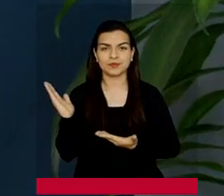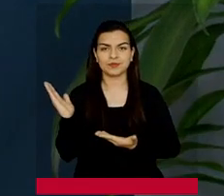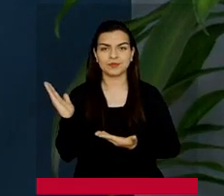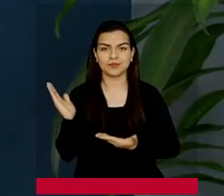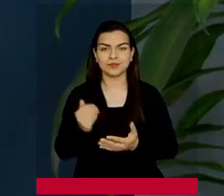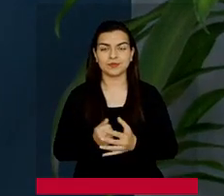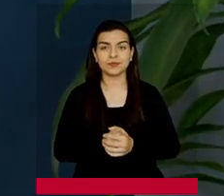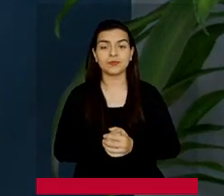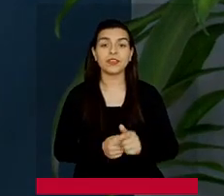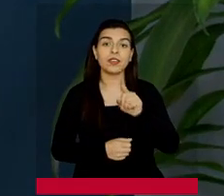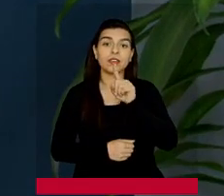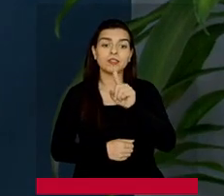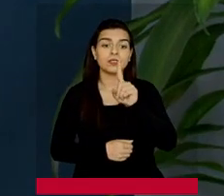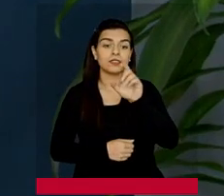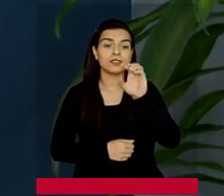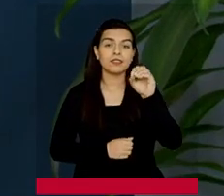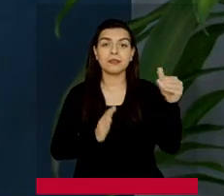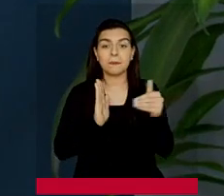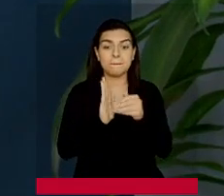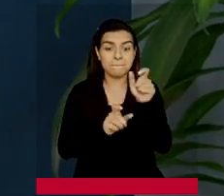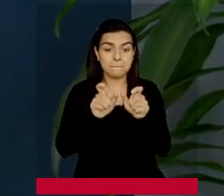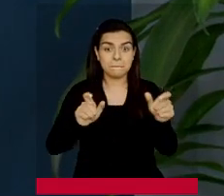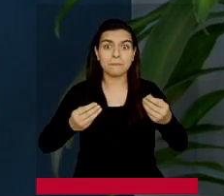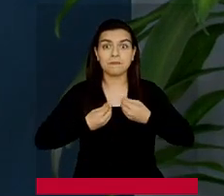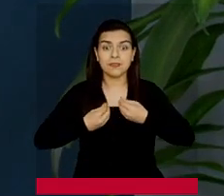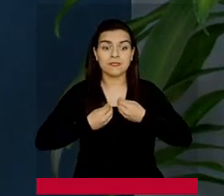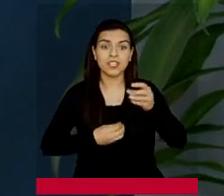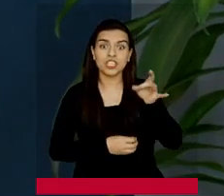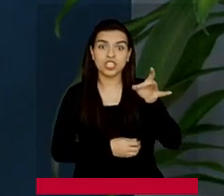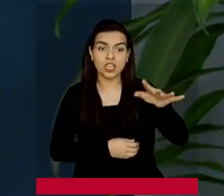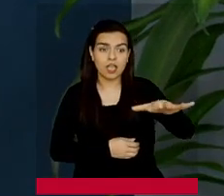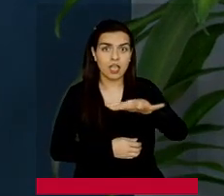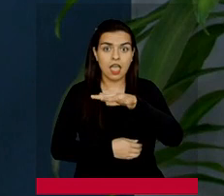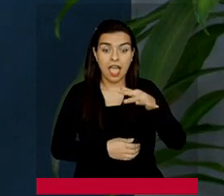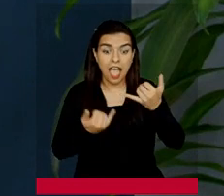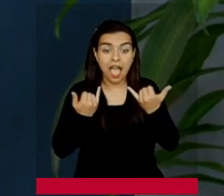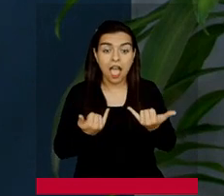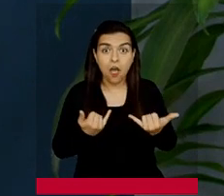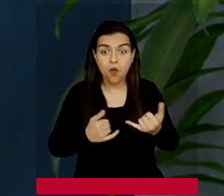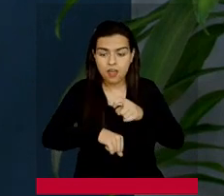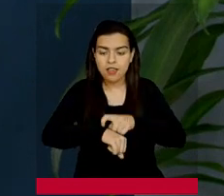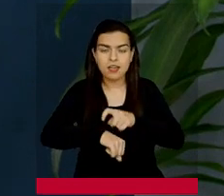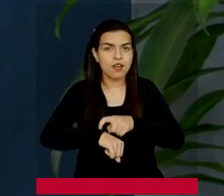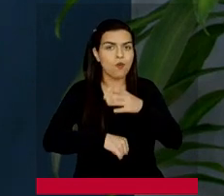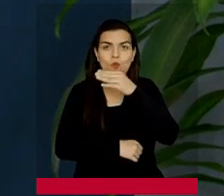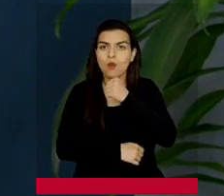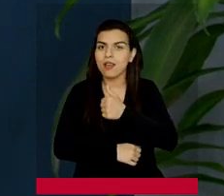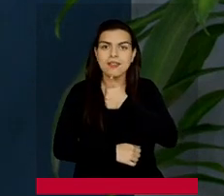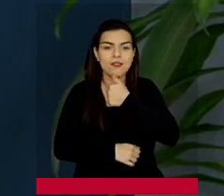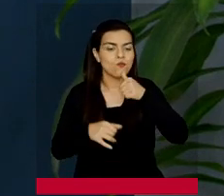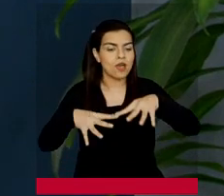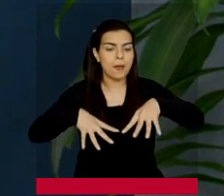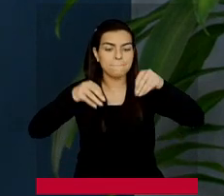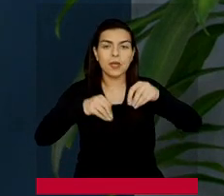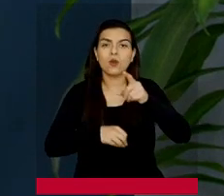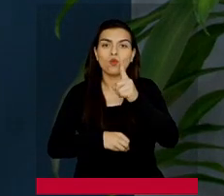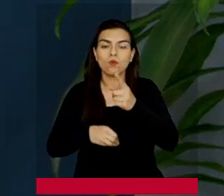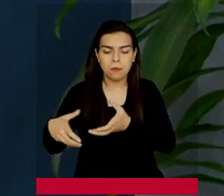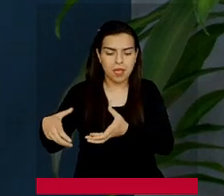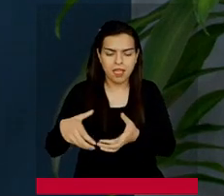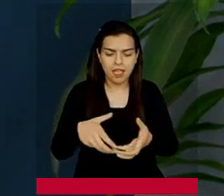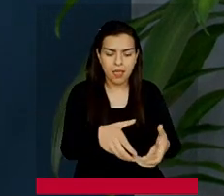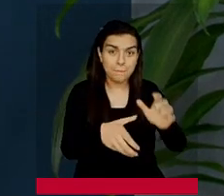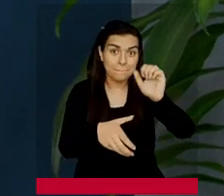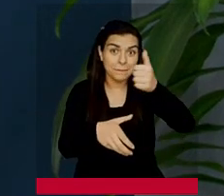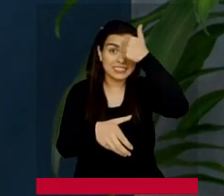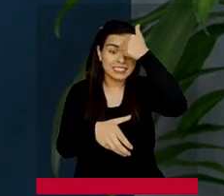160 mil habitantes del municipio de Chía, en Cundinamarca, están a esta hora sin servicio de agua por nueva ruptura en el tubo principal de la red de acueducto